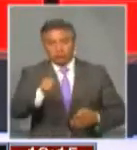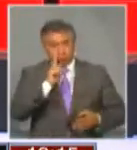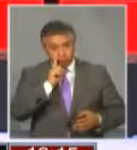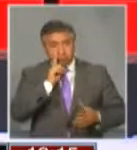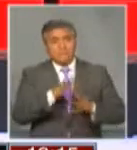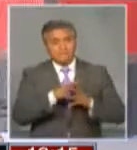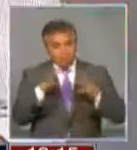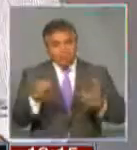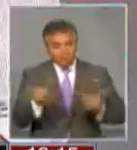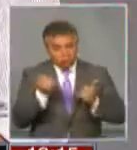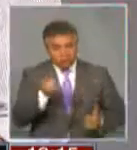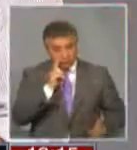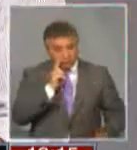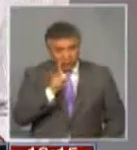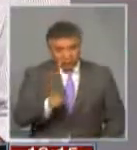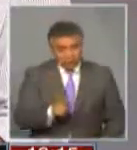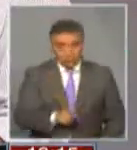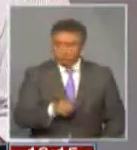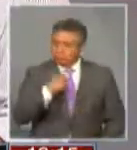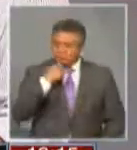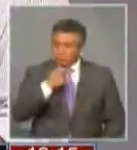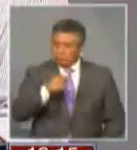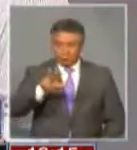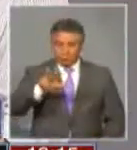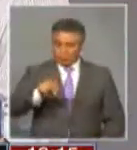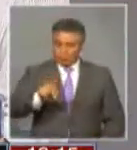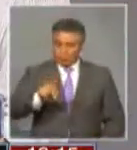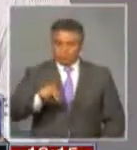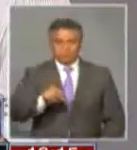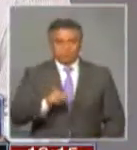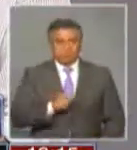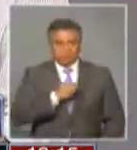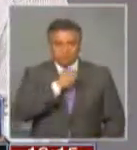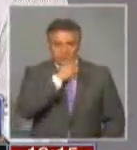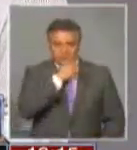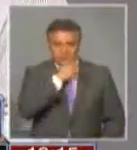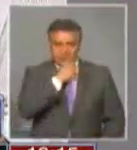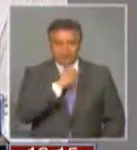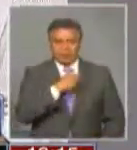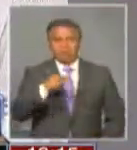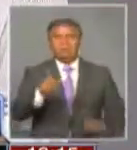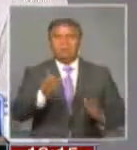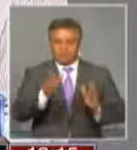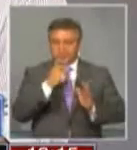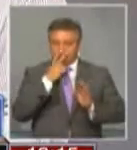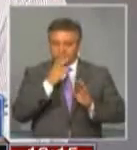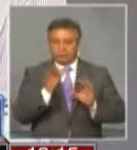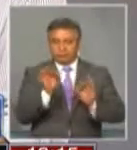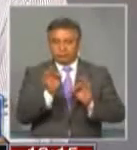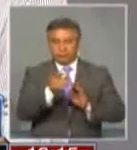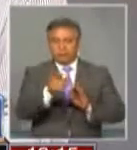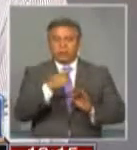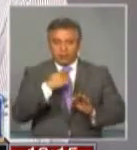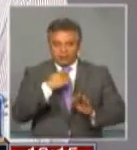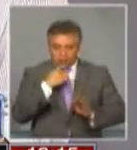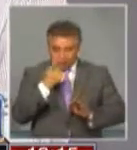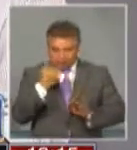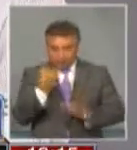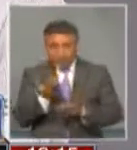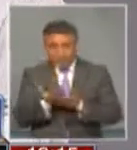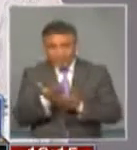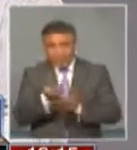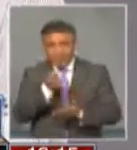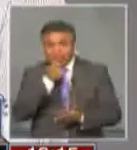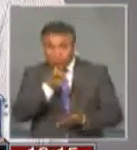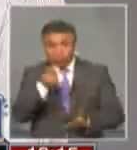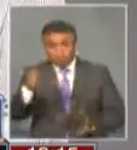al respecto? No, porque, a ver, cuando ocurre una denuncia o una querella, ¿ya?, es el